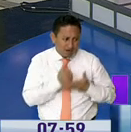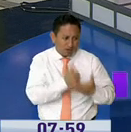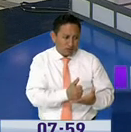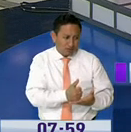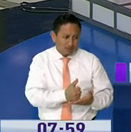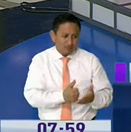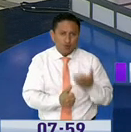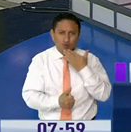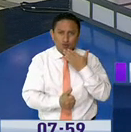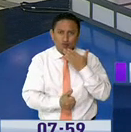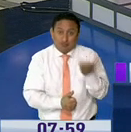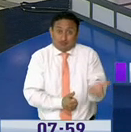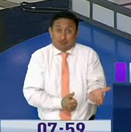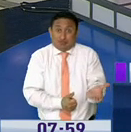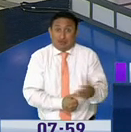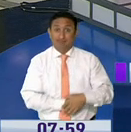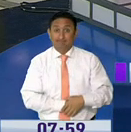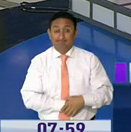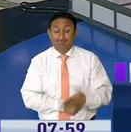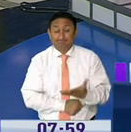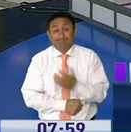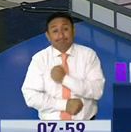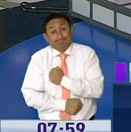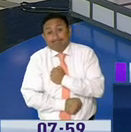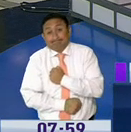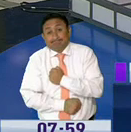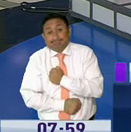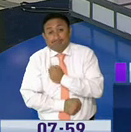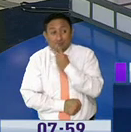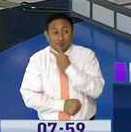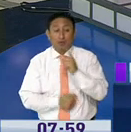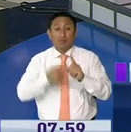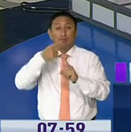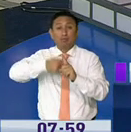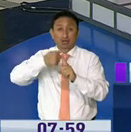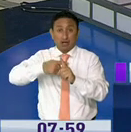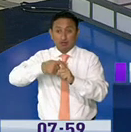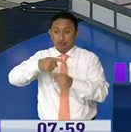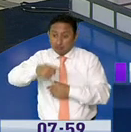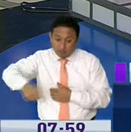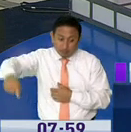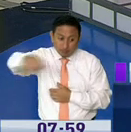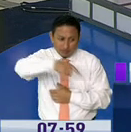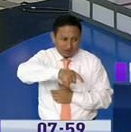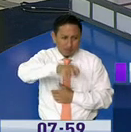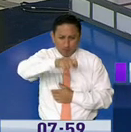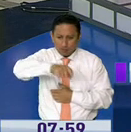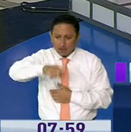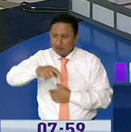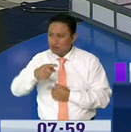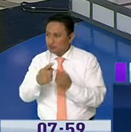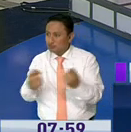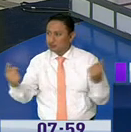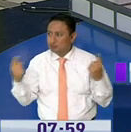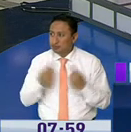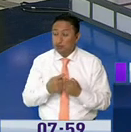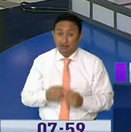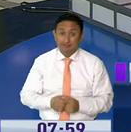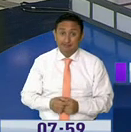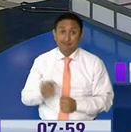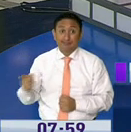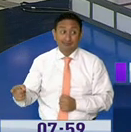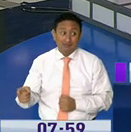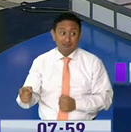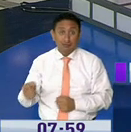con la ayuda a ellos también. Me da pena, o sea, ver cómo en los mercados hay gran cantidad de gente y eso es un foco